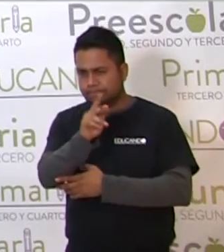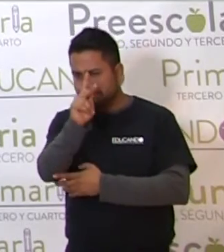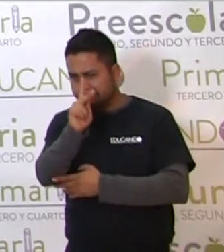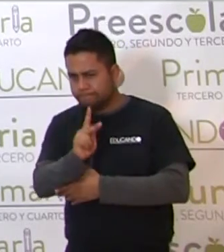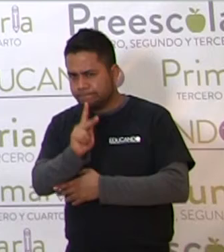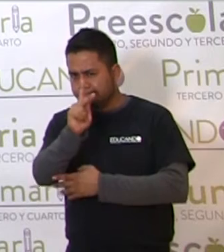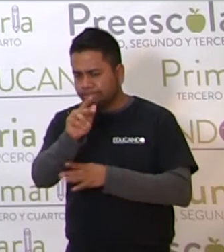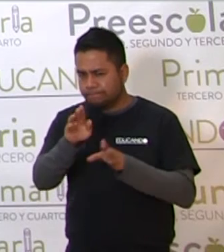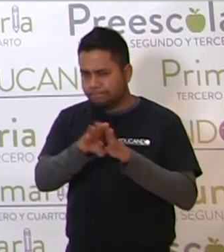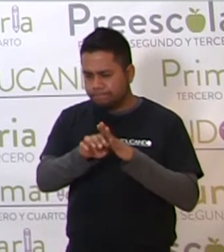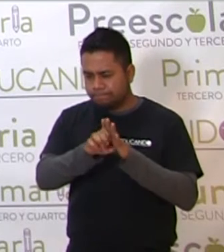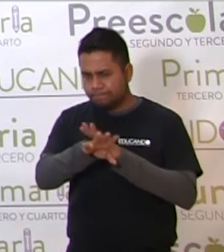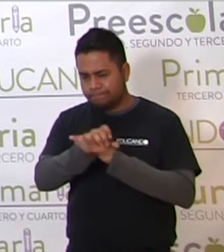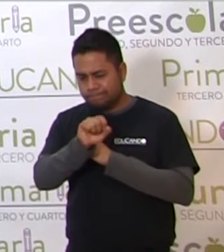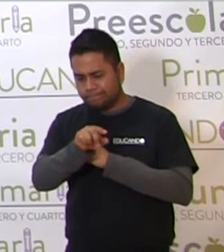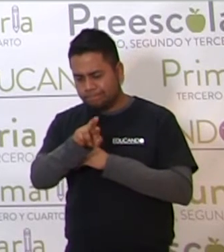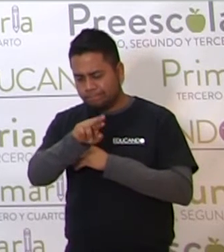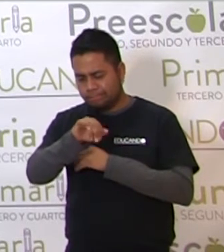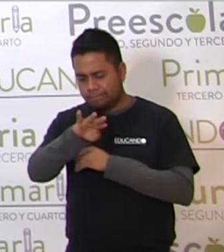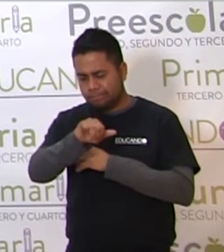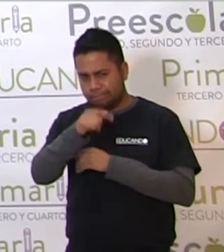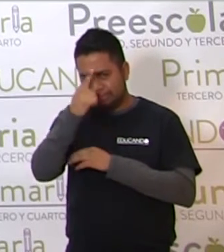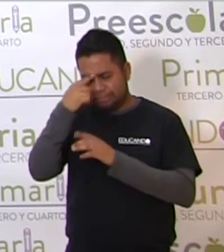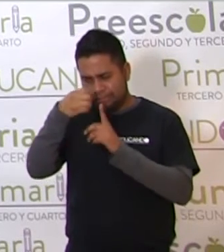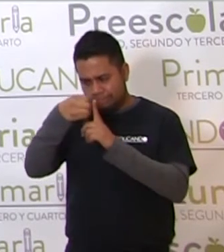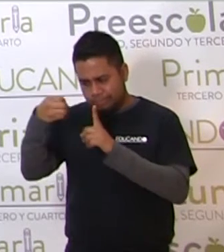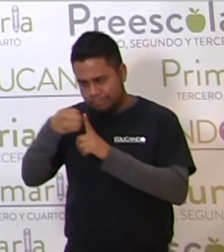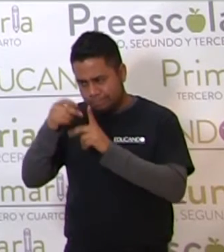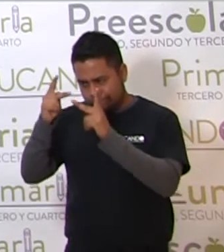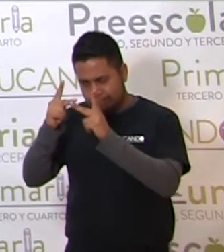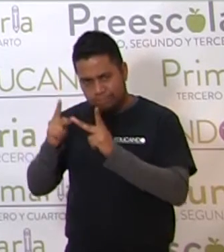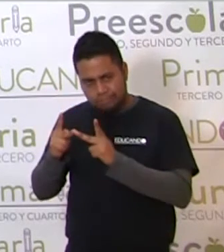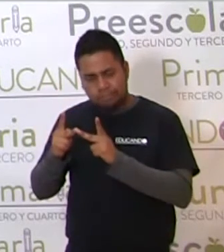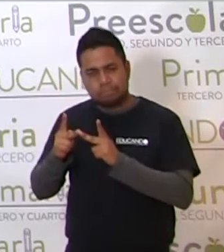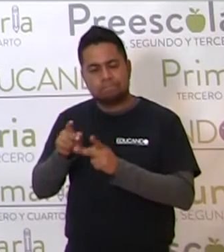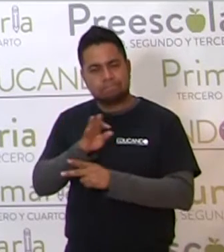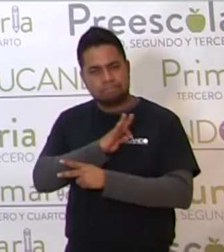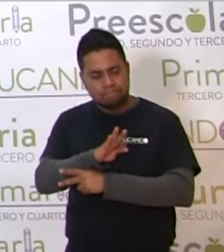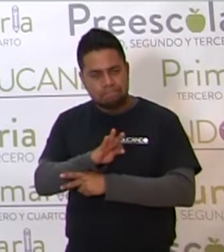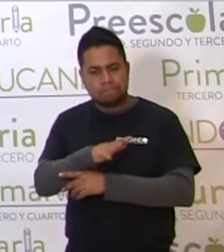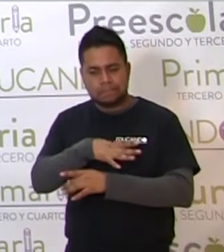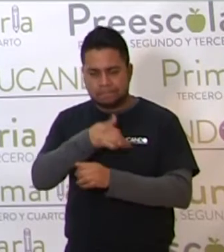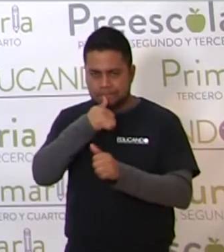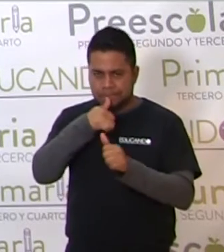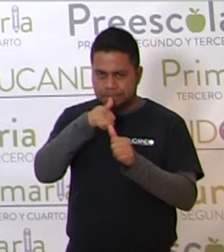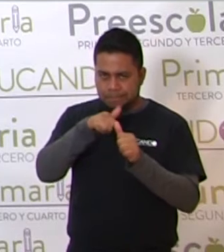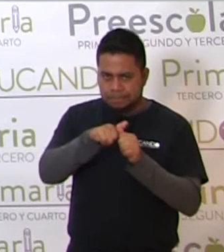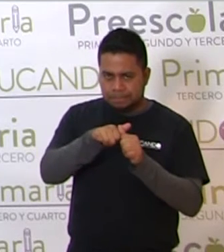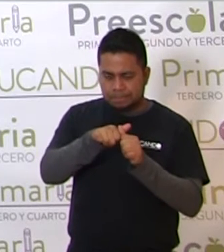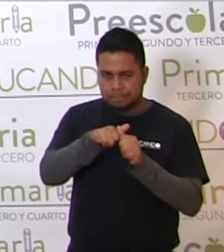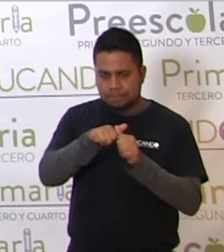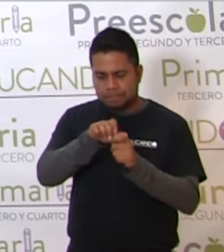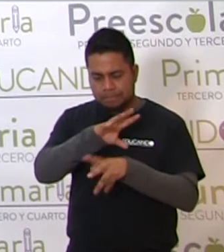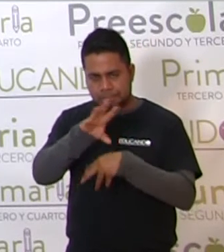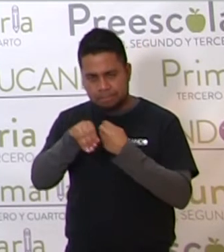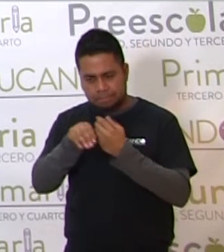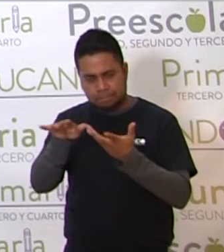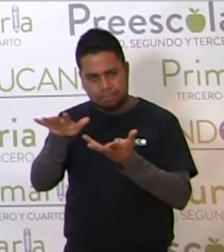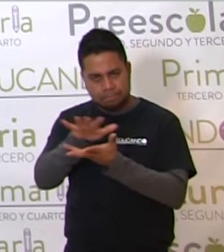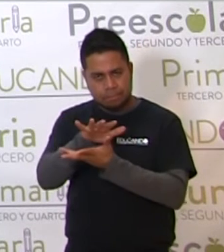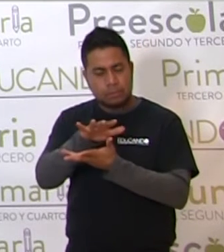como en esta rima de estos versos coinciden vocales y coinciden en